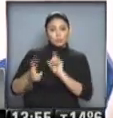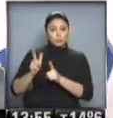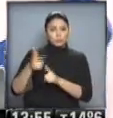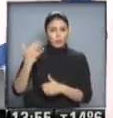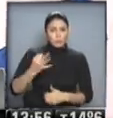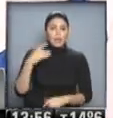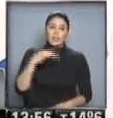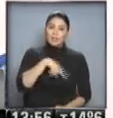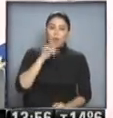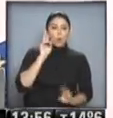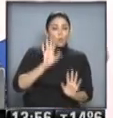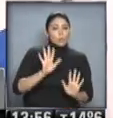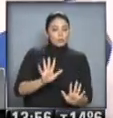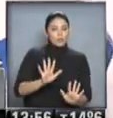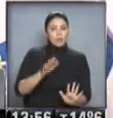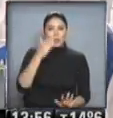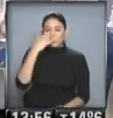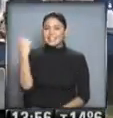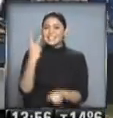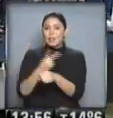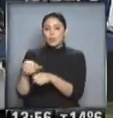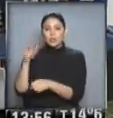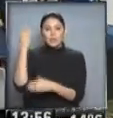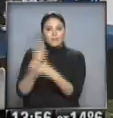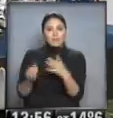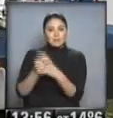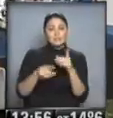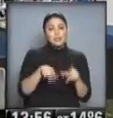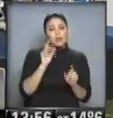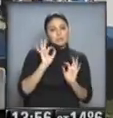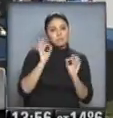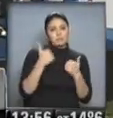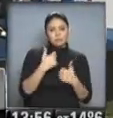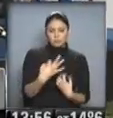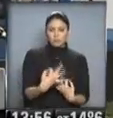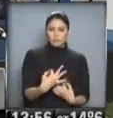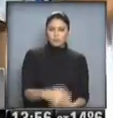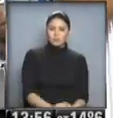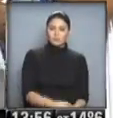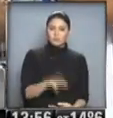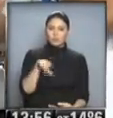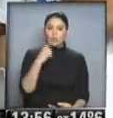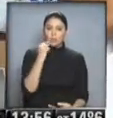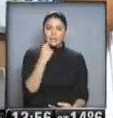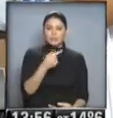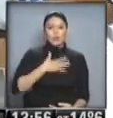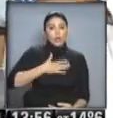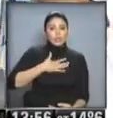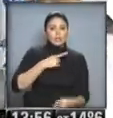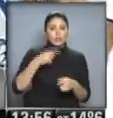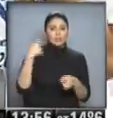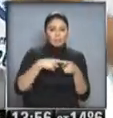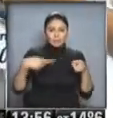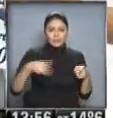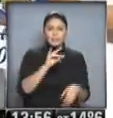mucho cuidado. No concretaron las que tuvieron ahí en el segundo tiempo, pero la verdad que fuimos justo ganadores. La verdad que muy contento, la verdad. Tuvimos un semestre complicado y bueno,